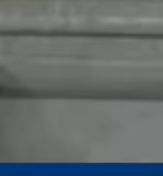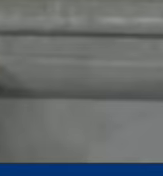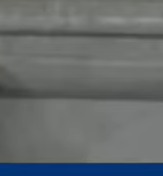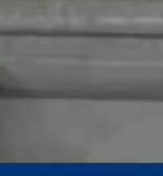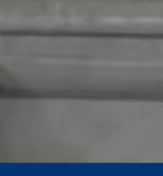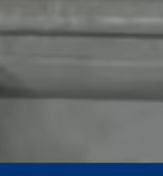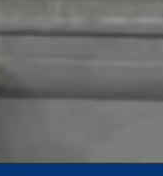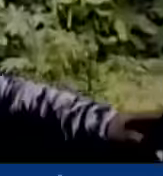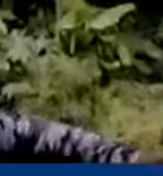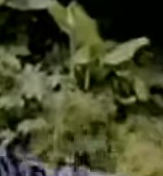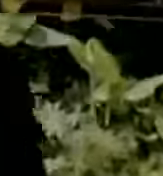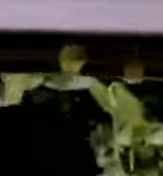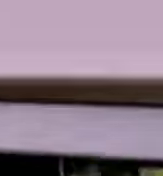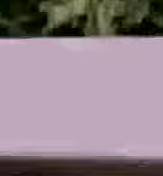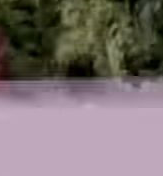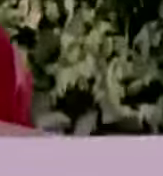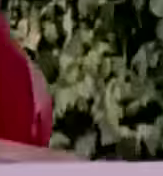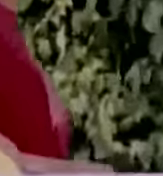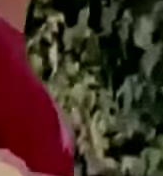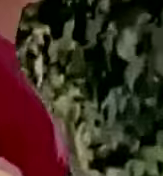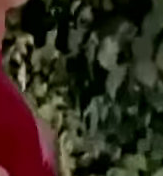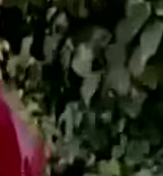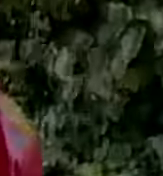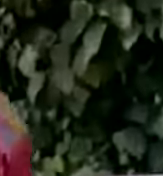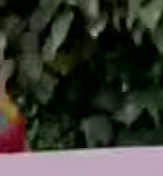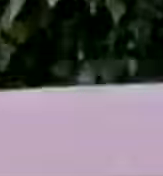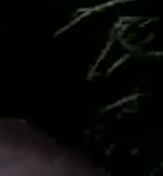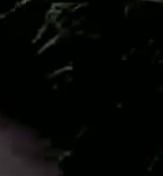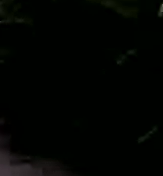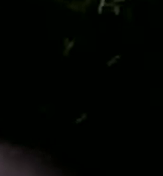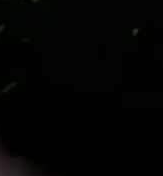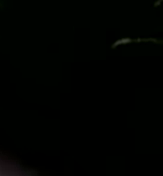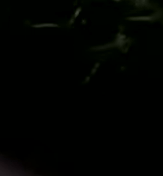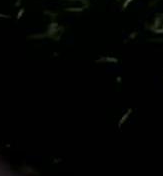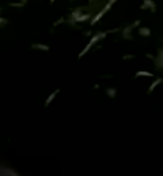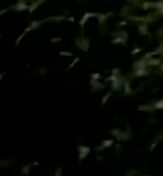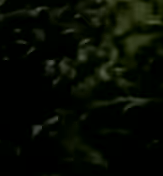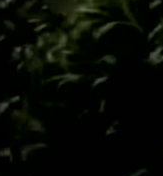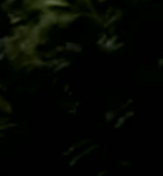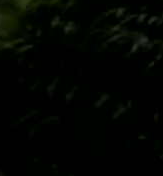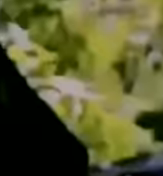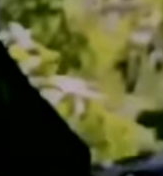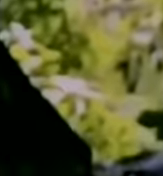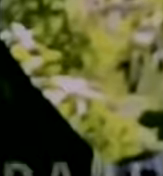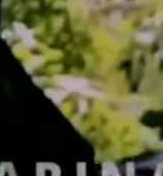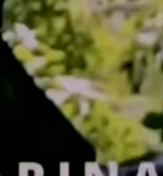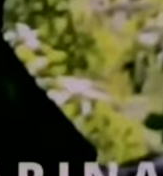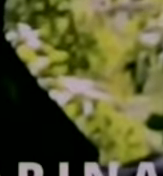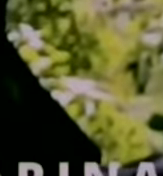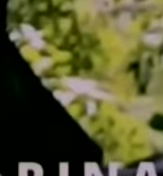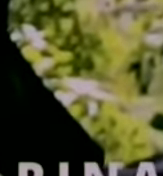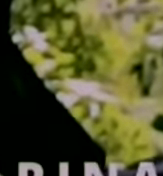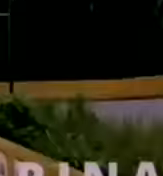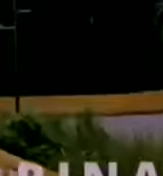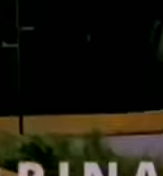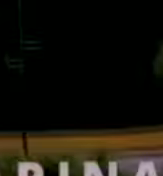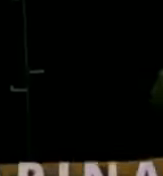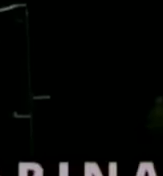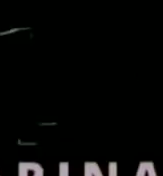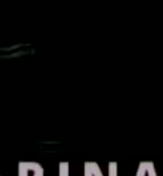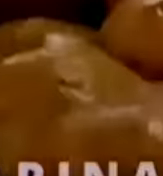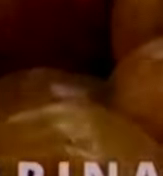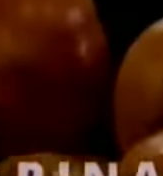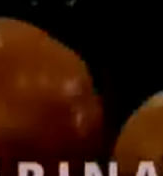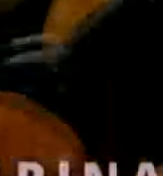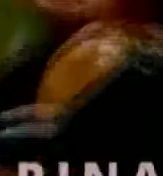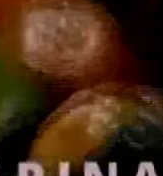Adelante. Estamos en el municipio de Zamora, parroquia Bolívar, del estado Miranda. Y estamos en la comuna Ruta de la Mandarina. Esta es una